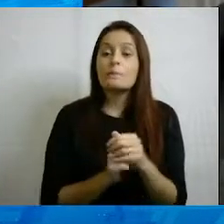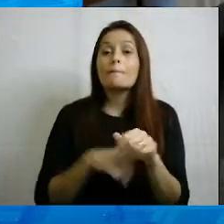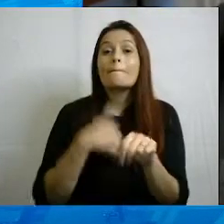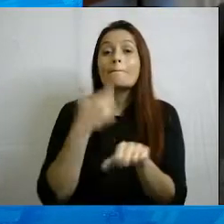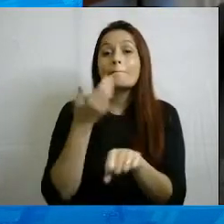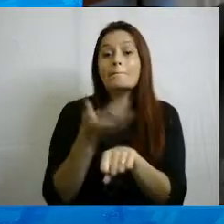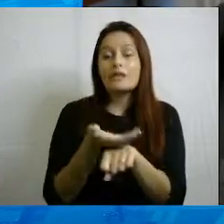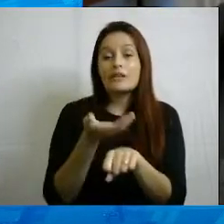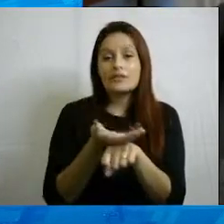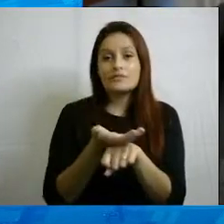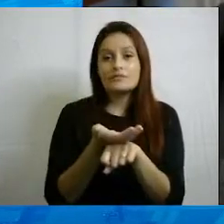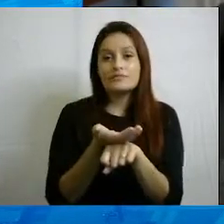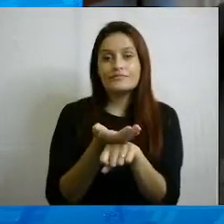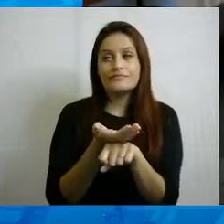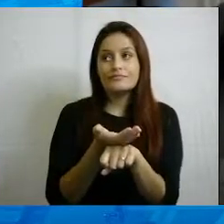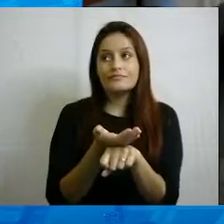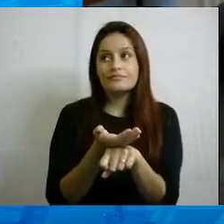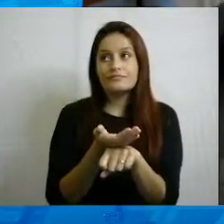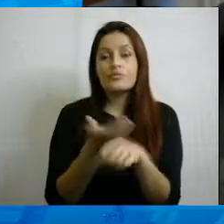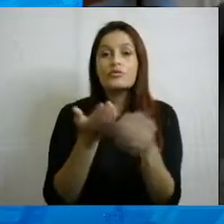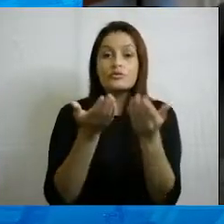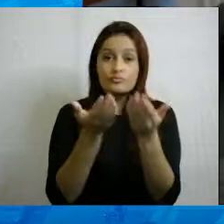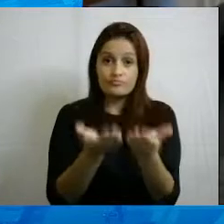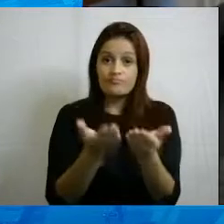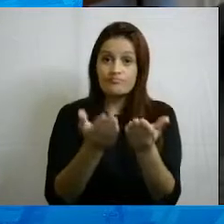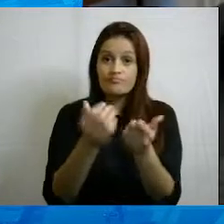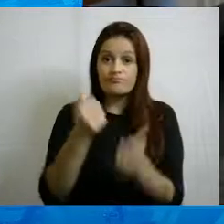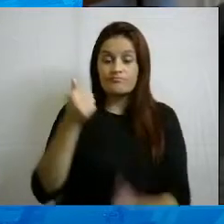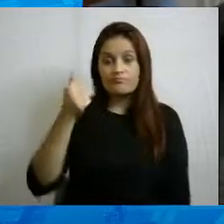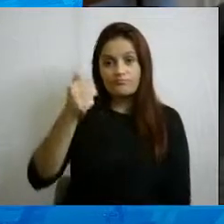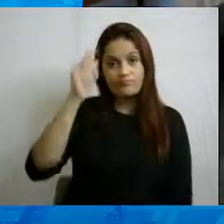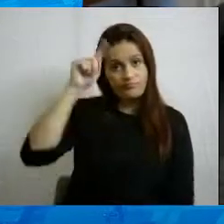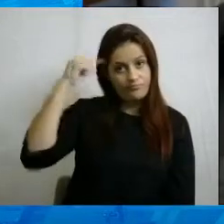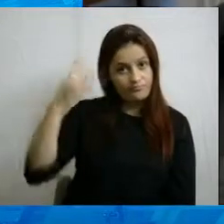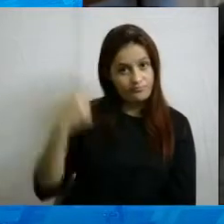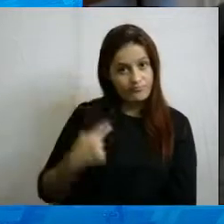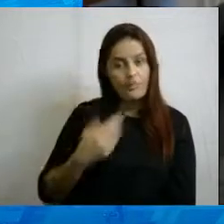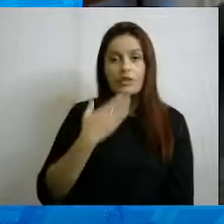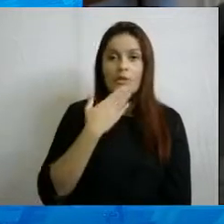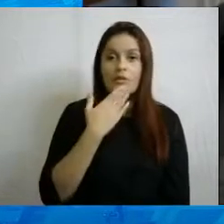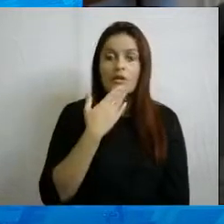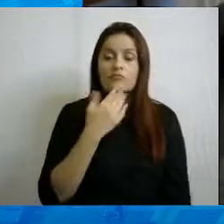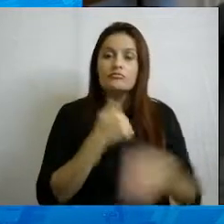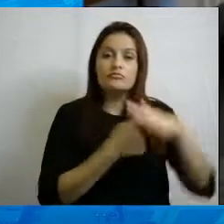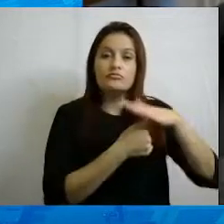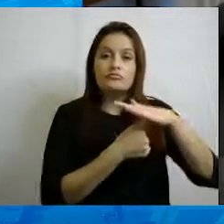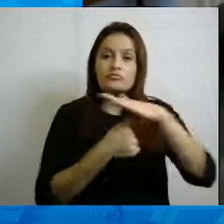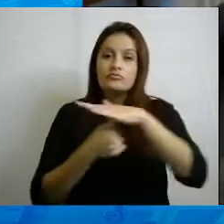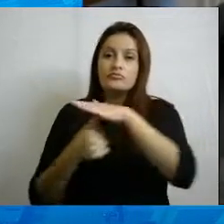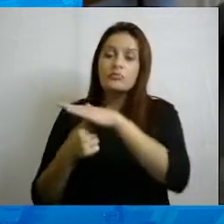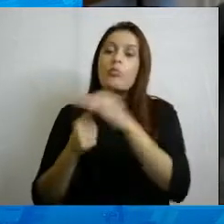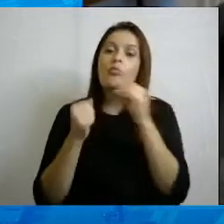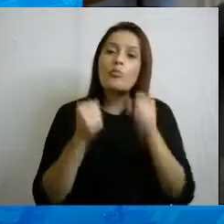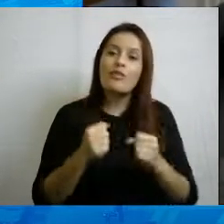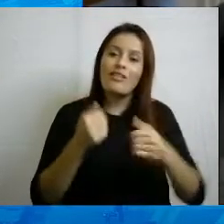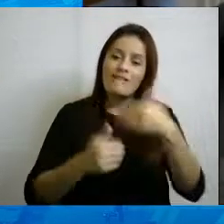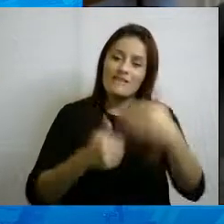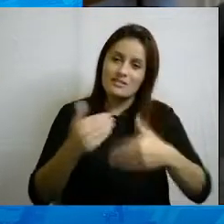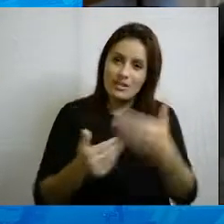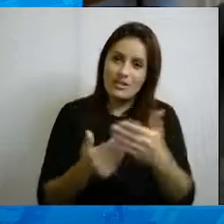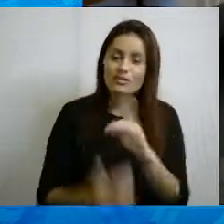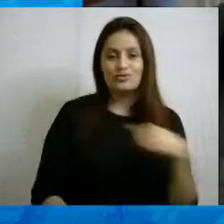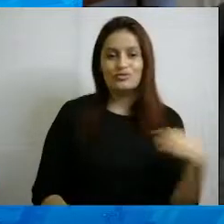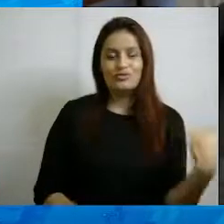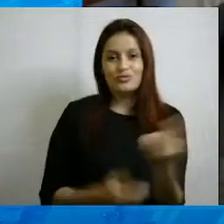pedirle a usted, alcaldesa, y a los concejales, que para que podamos avanzar también nosotros